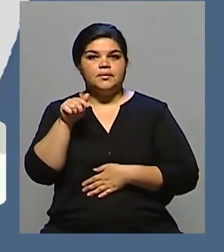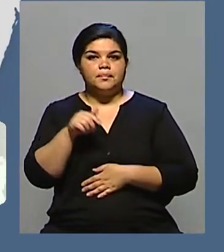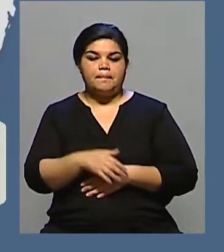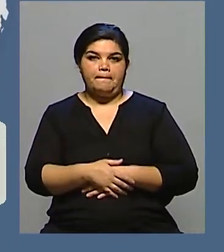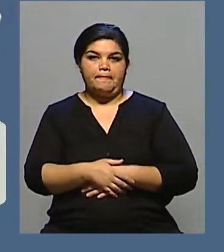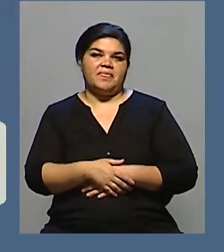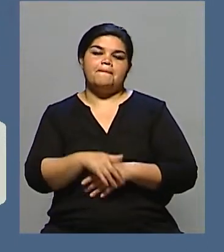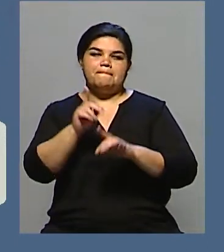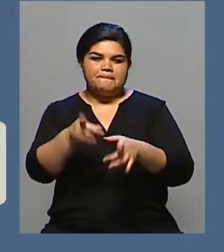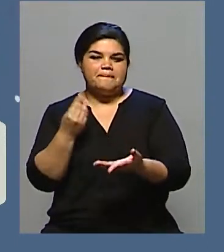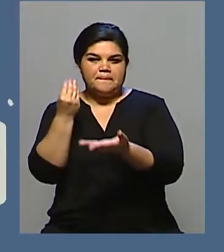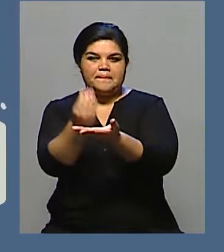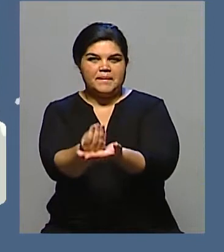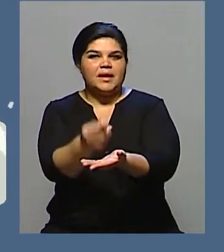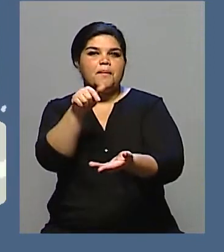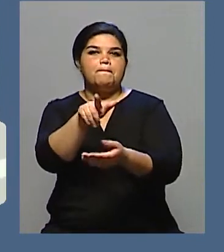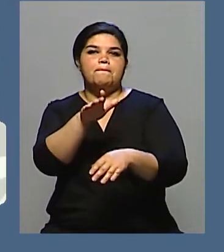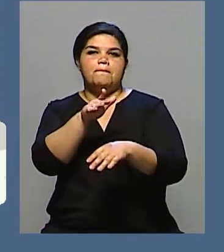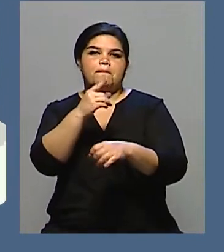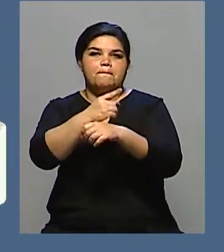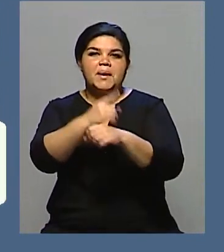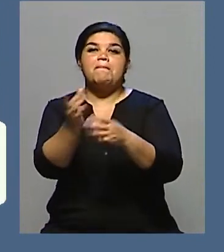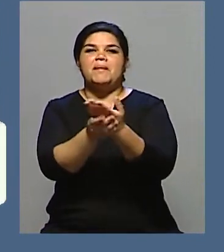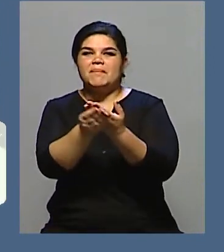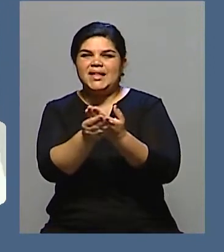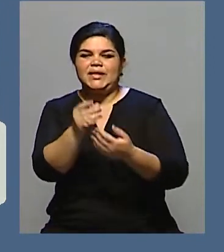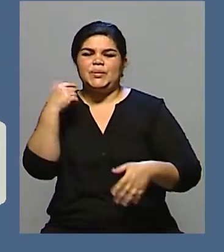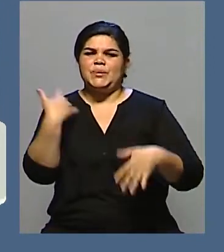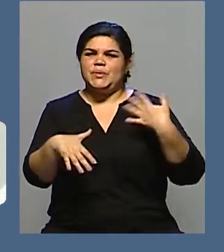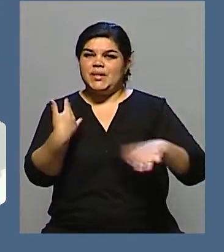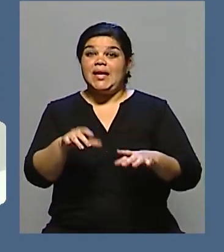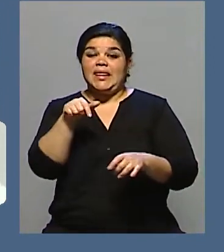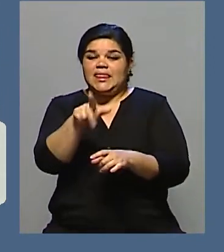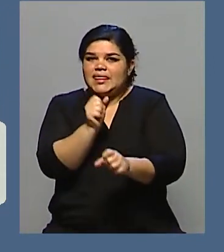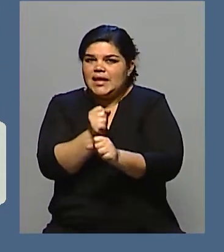ser verdaderamente no difícil, casi una misión imposible.